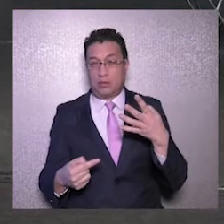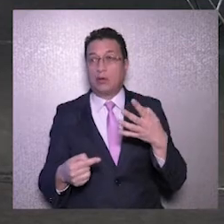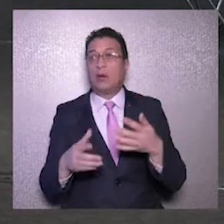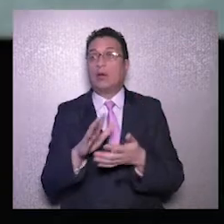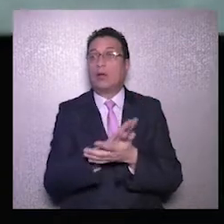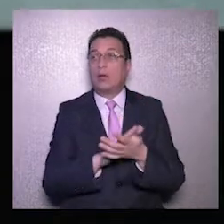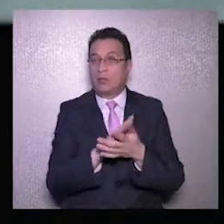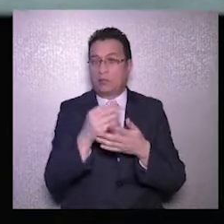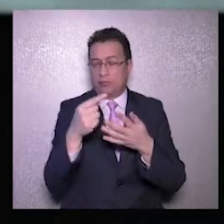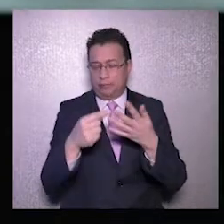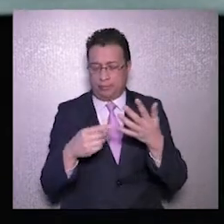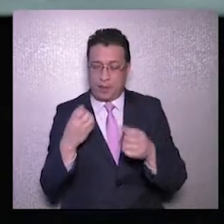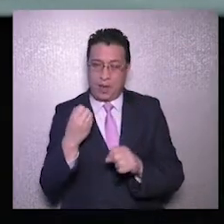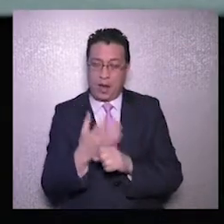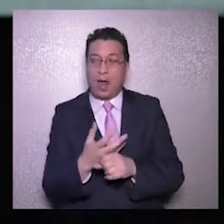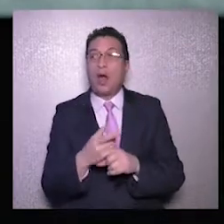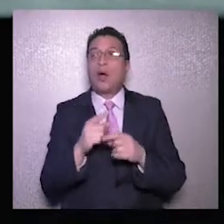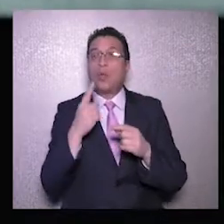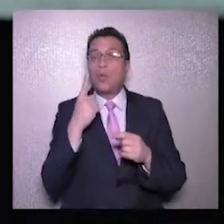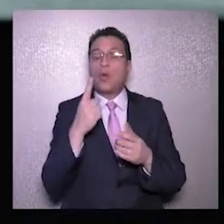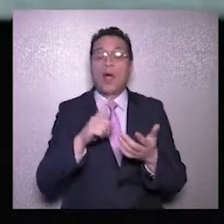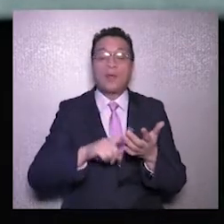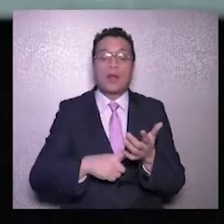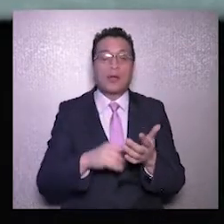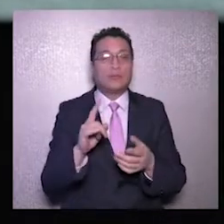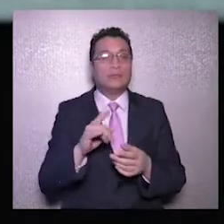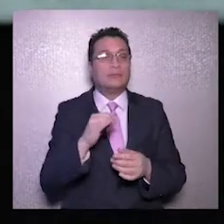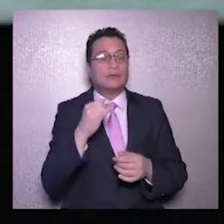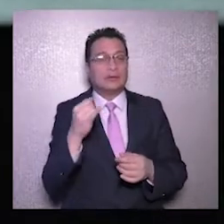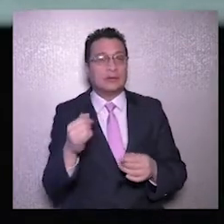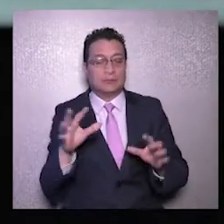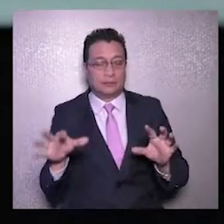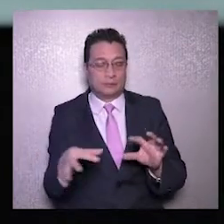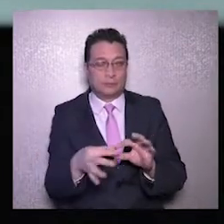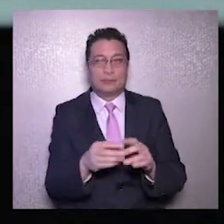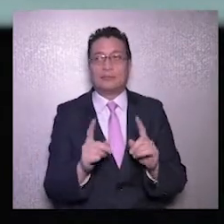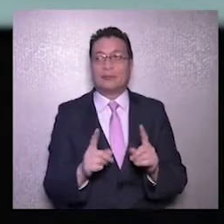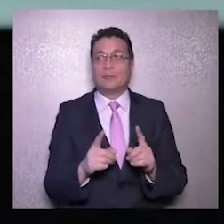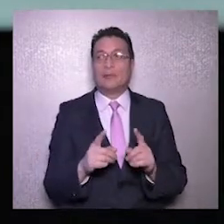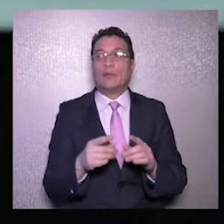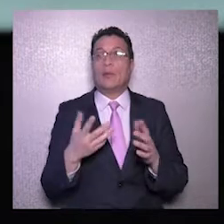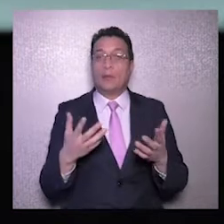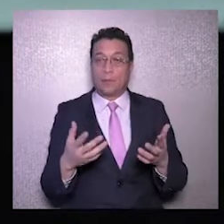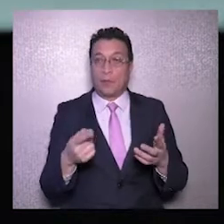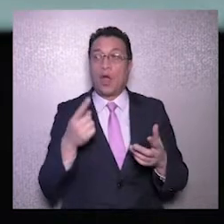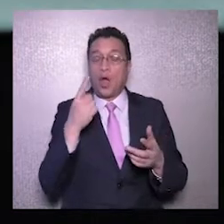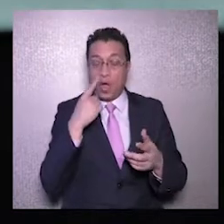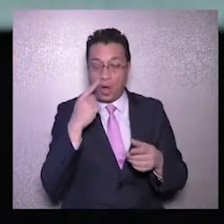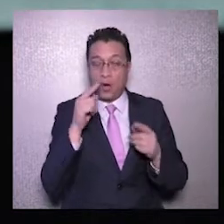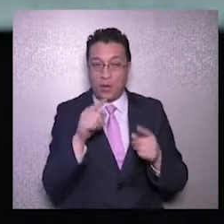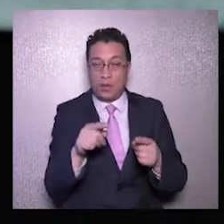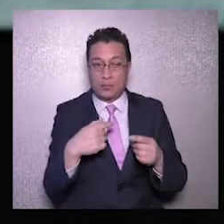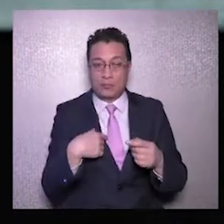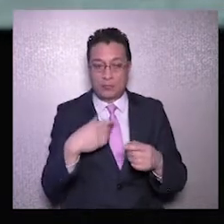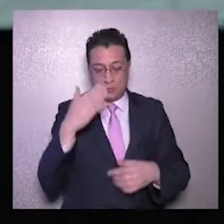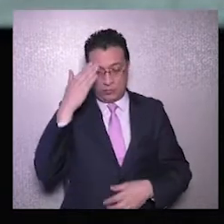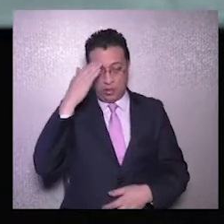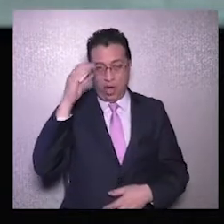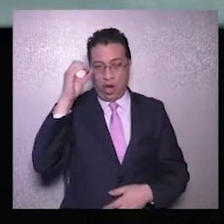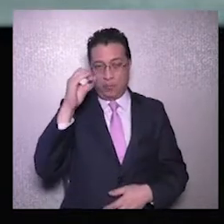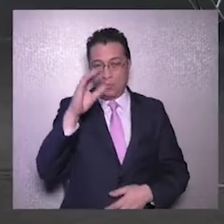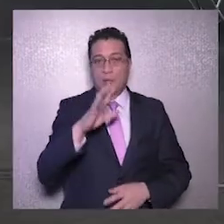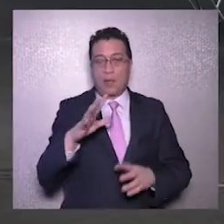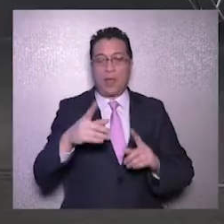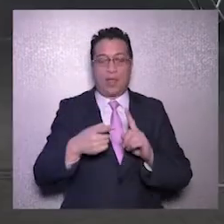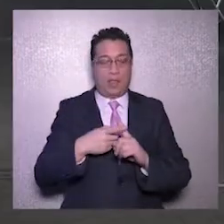de ejemplos, en la cual una tecnología no siempre trae beneficio. Y así que, ojo, acá viene, en mi opinión, uno de los grandes